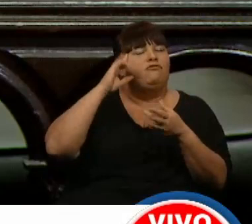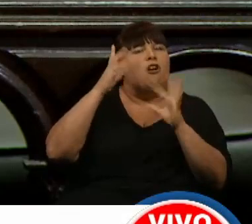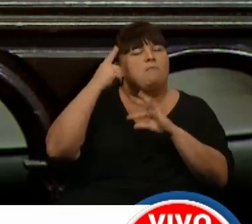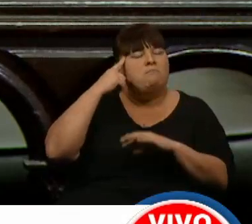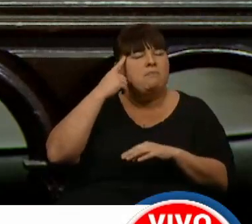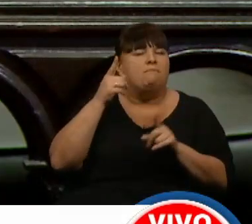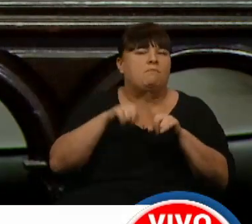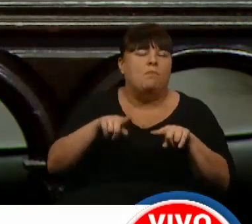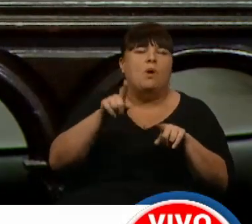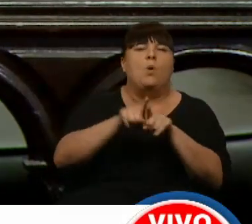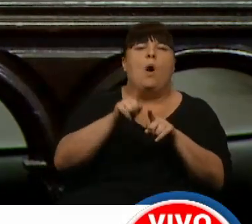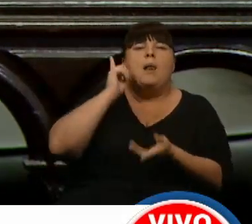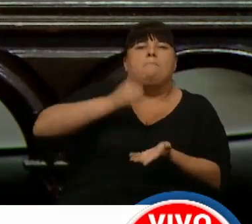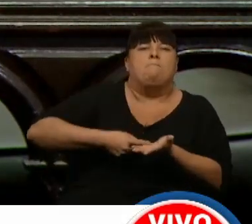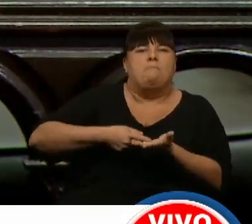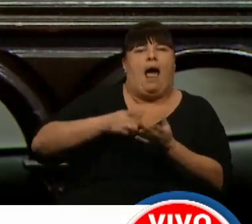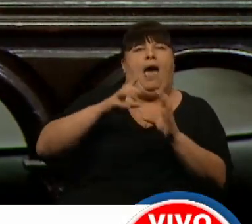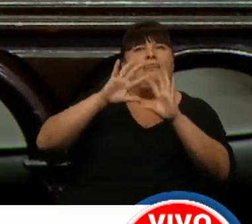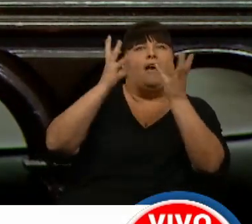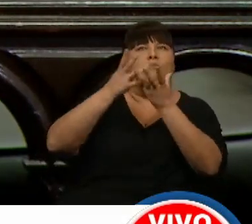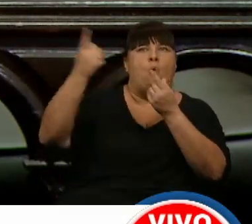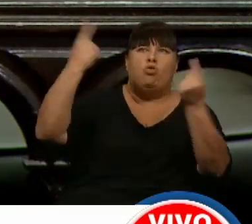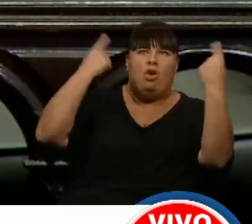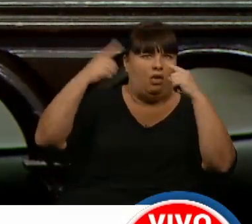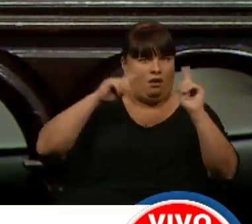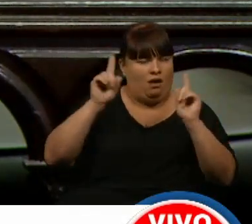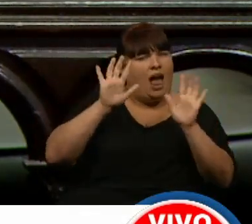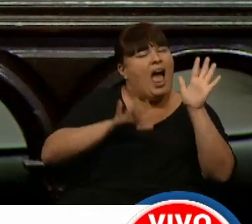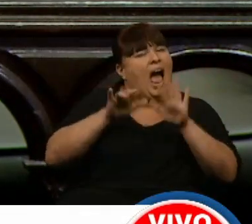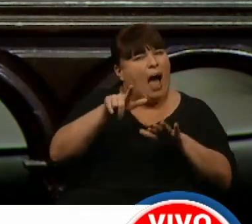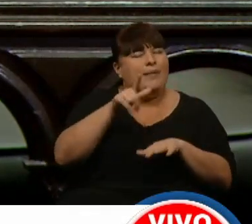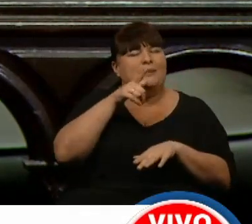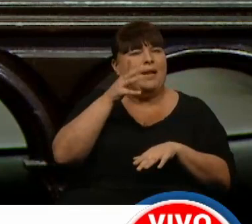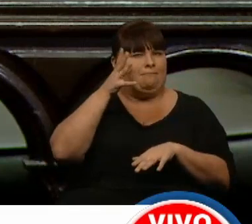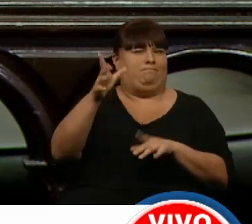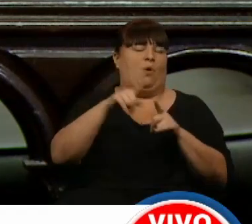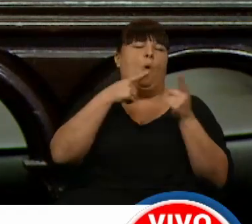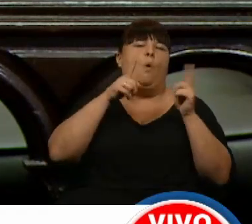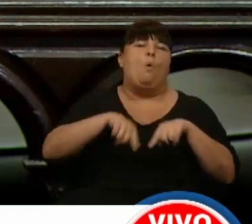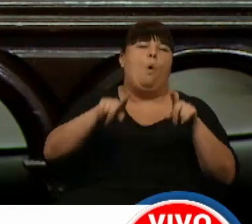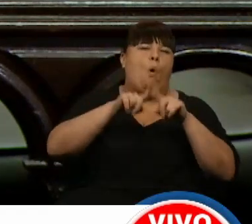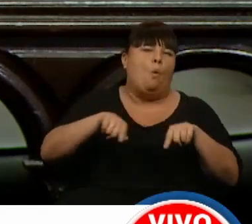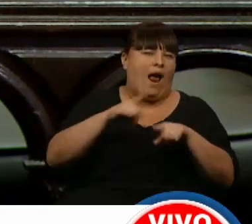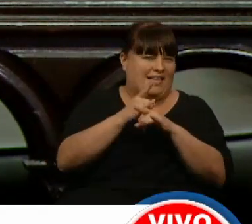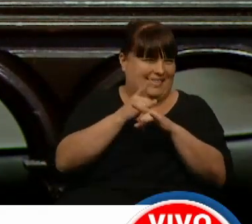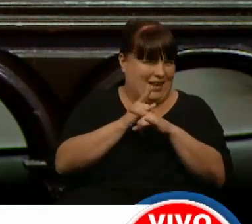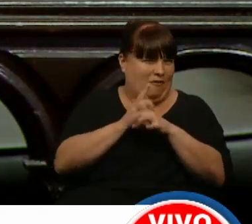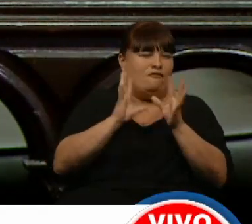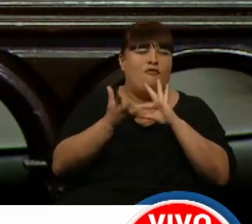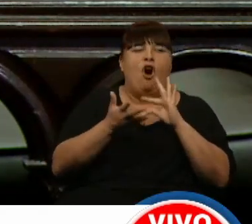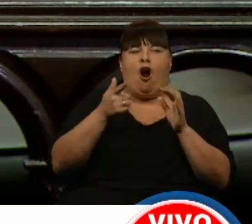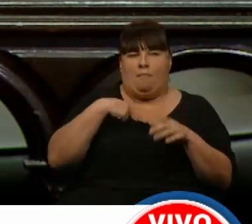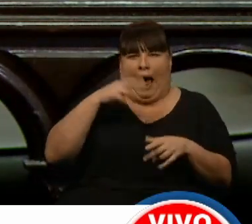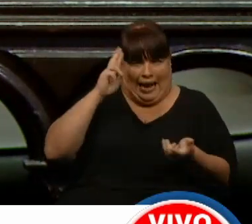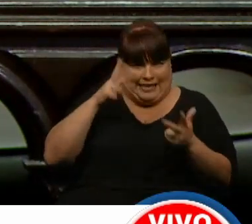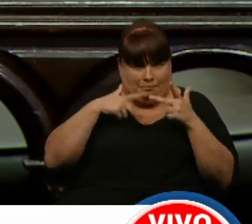hegemónica que venía impuesta por organismos internacionales. A veces eso suena mucho a cliché que se utiliza, le digo con